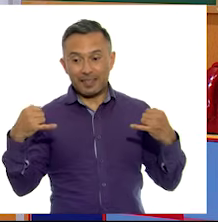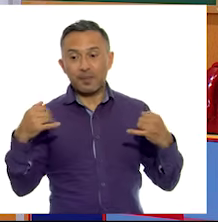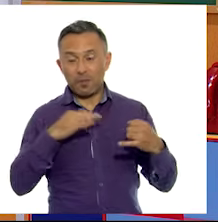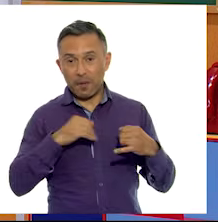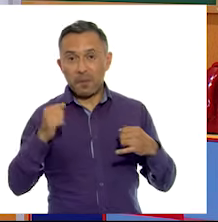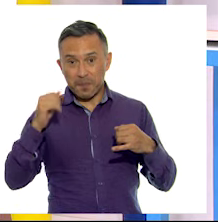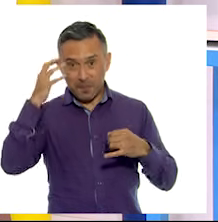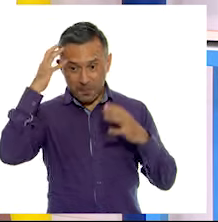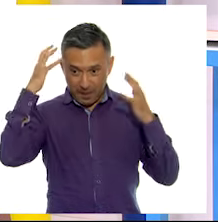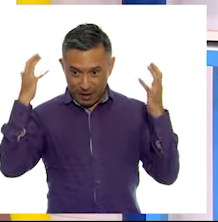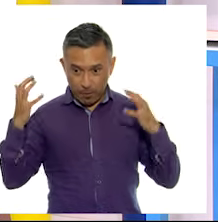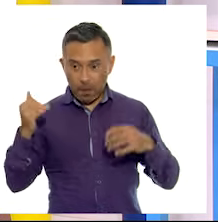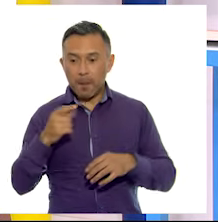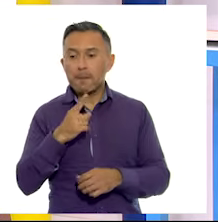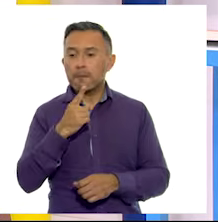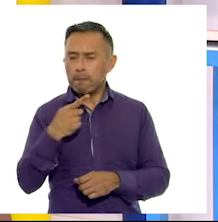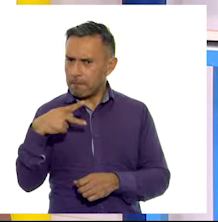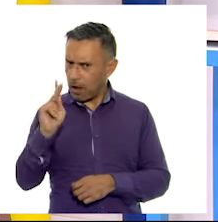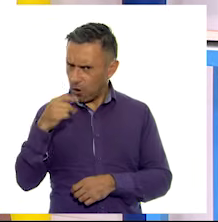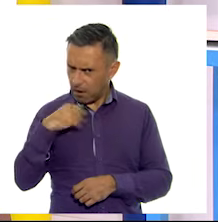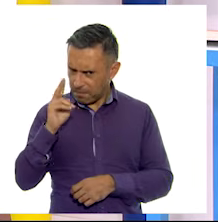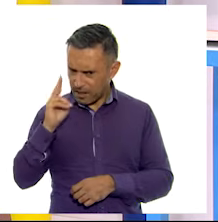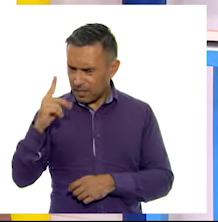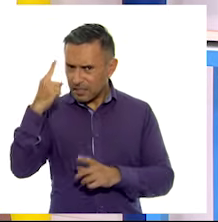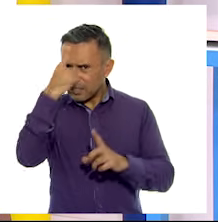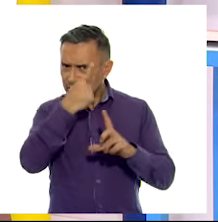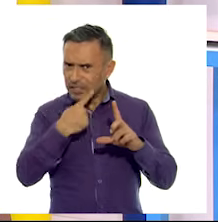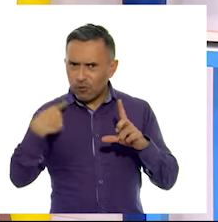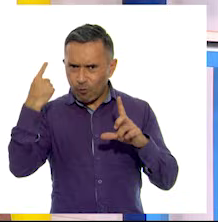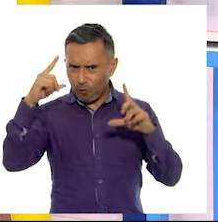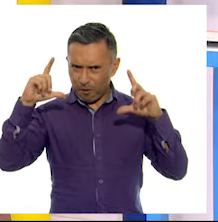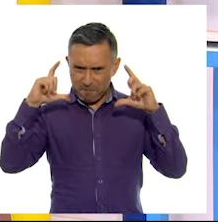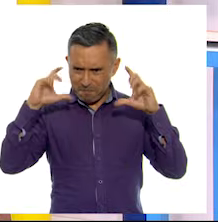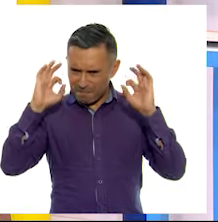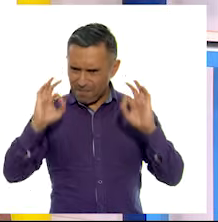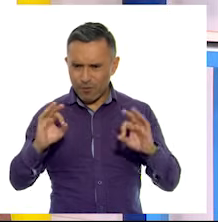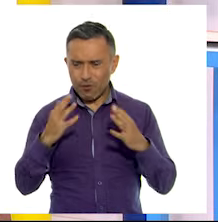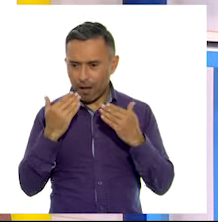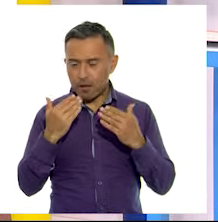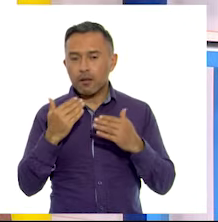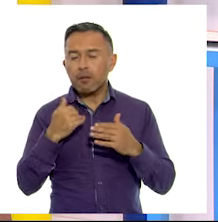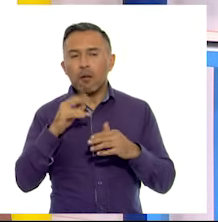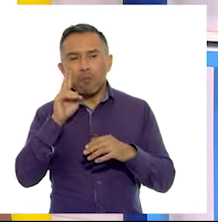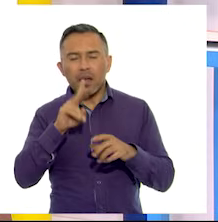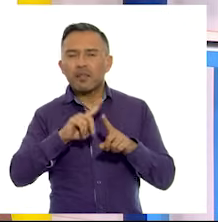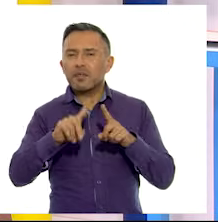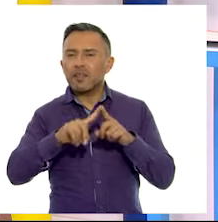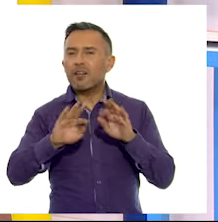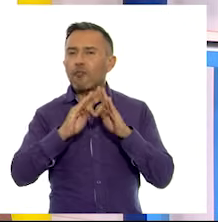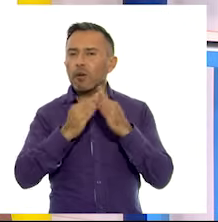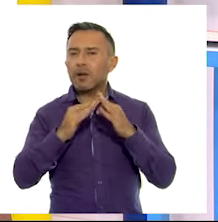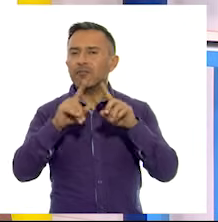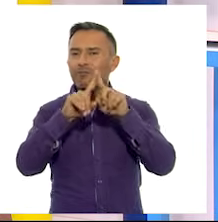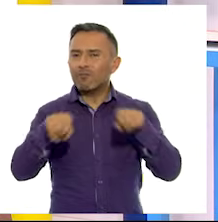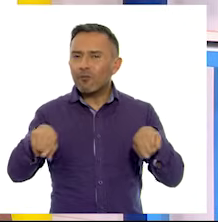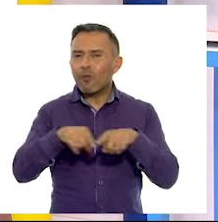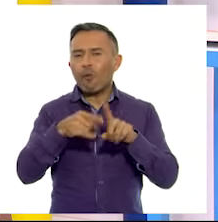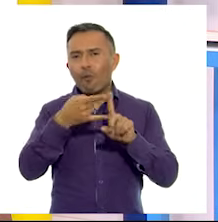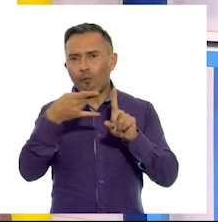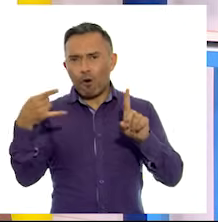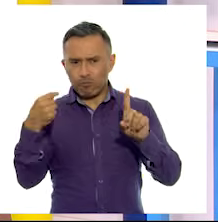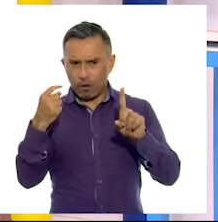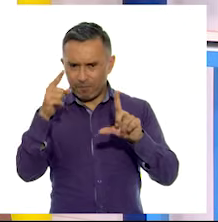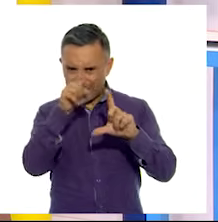Ah, pero no era un círculo perfecto. Nosotros ya conocemos las figuras geométricas y puede ser que no nos salga exactamente